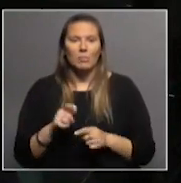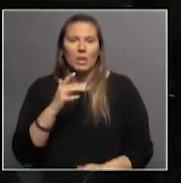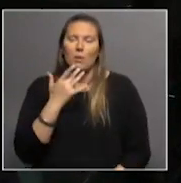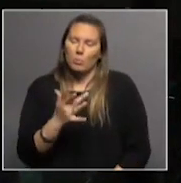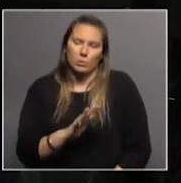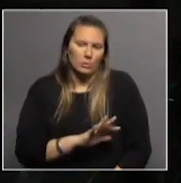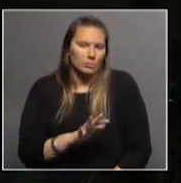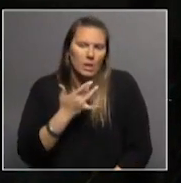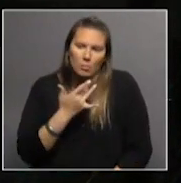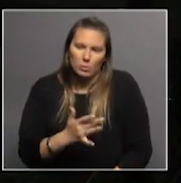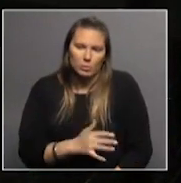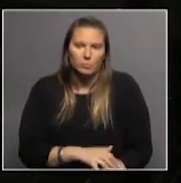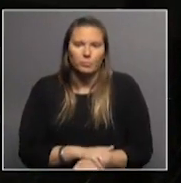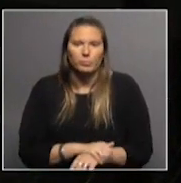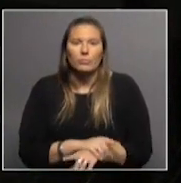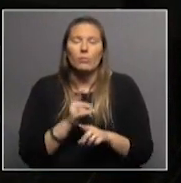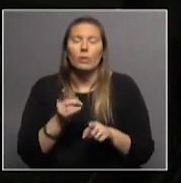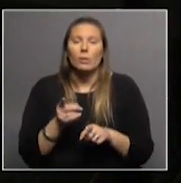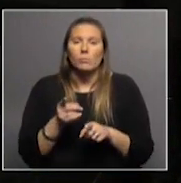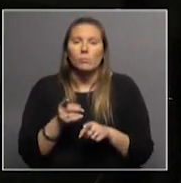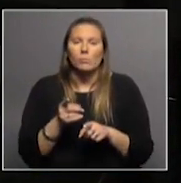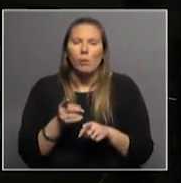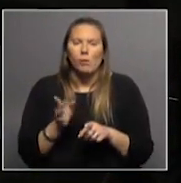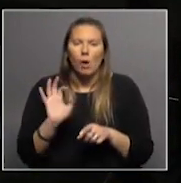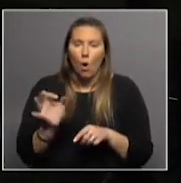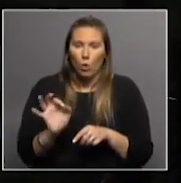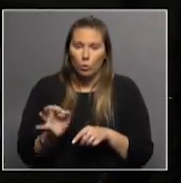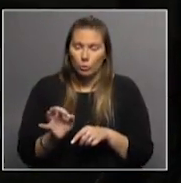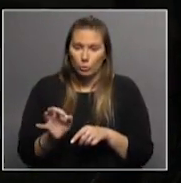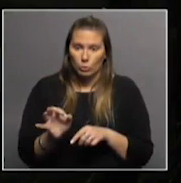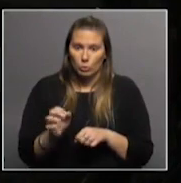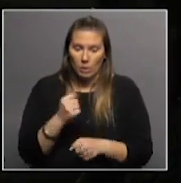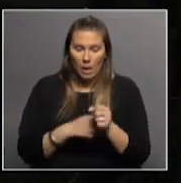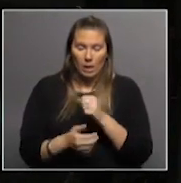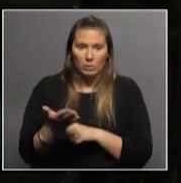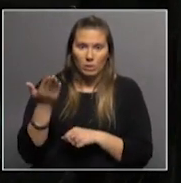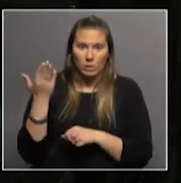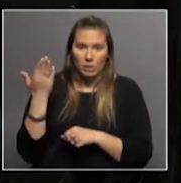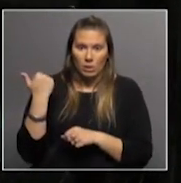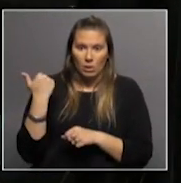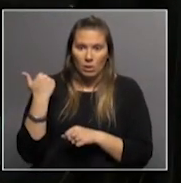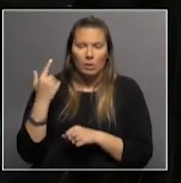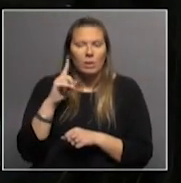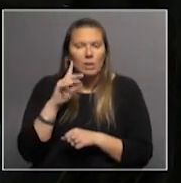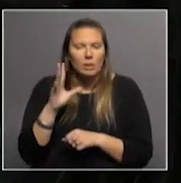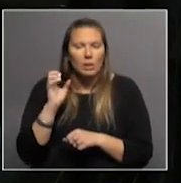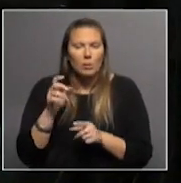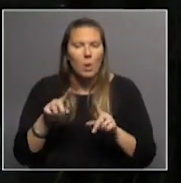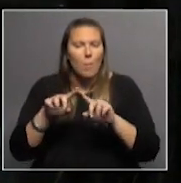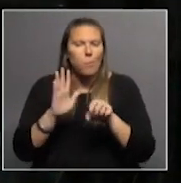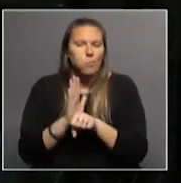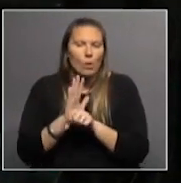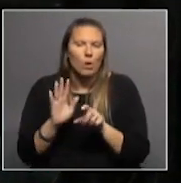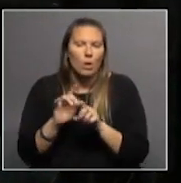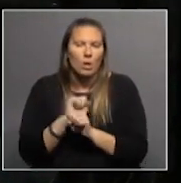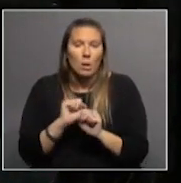hermoso hermoso habíamos tenido en en octubre del año anterior que hubo te acordás como un paréntesis que la